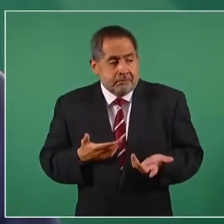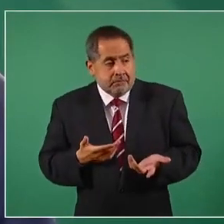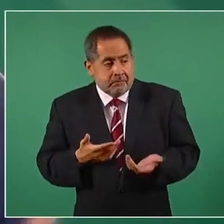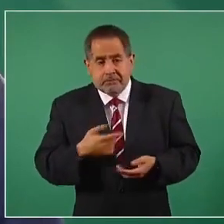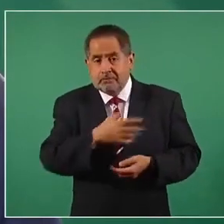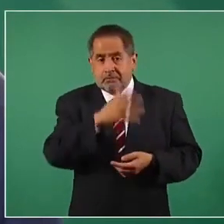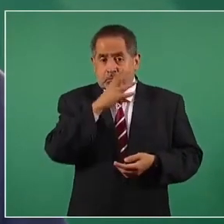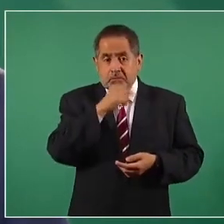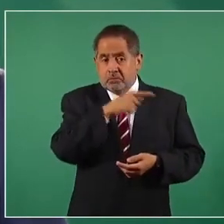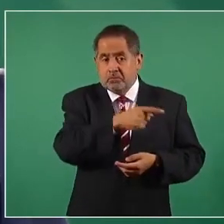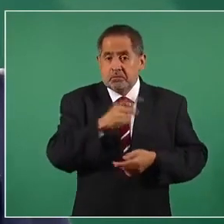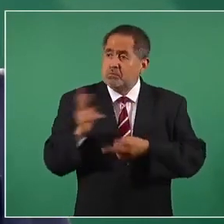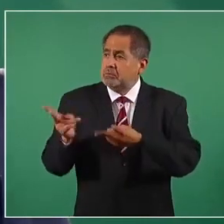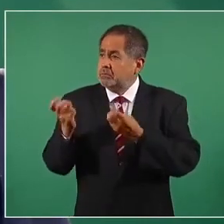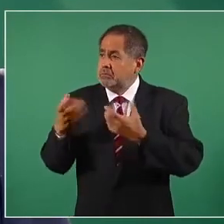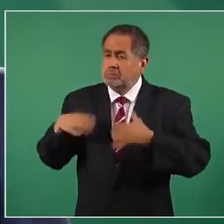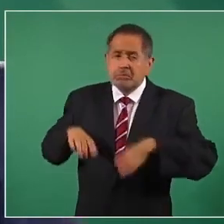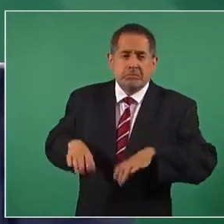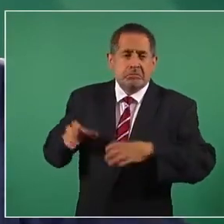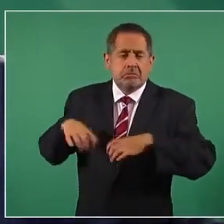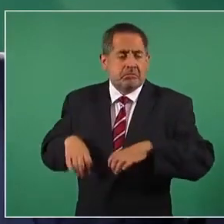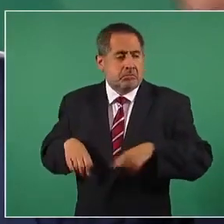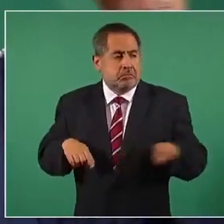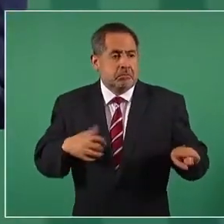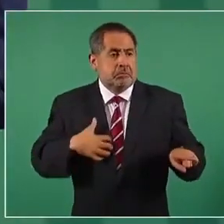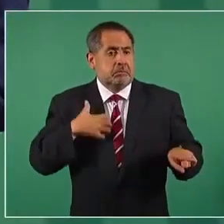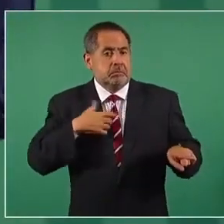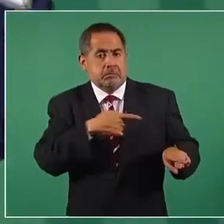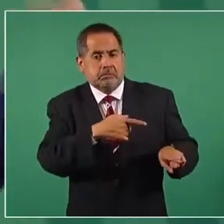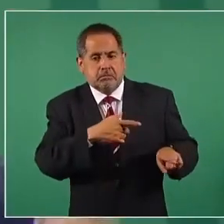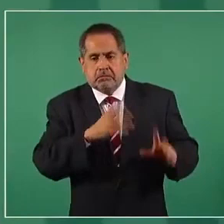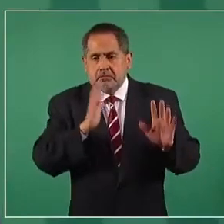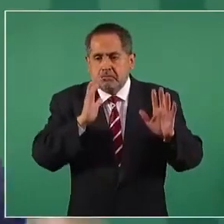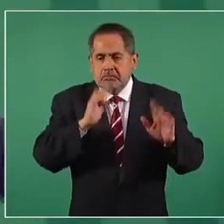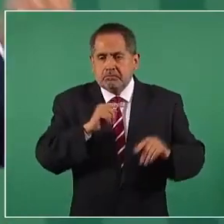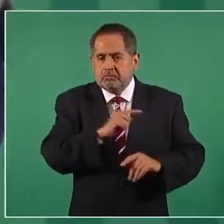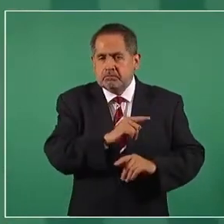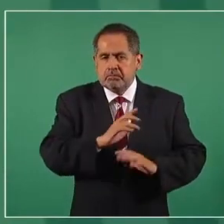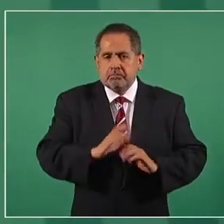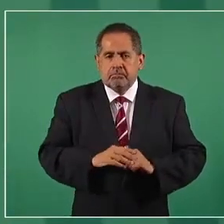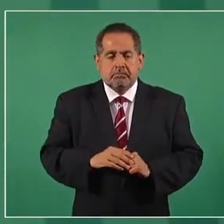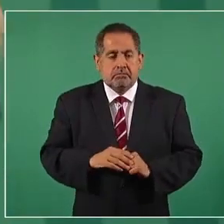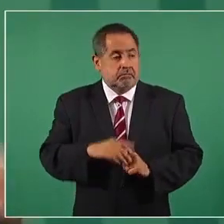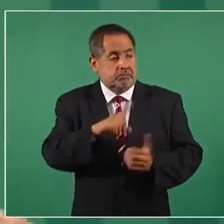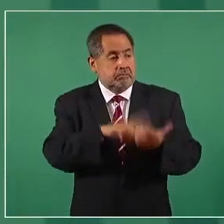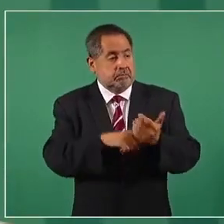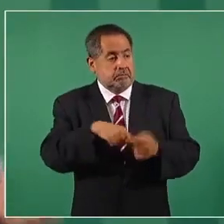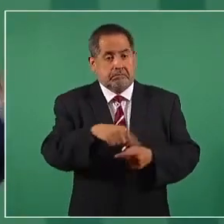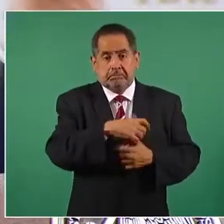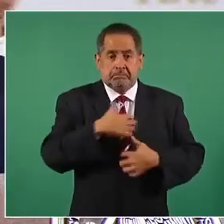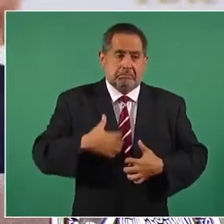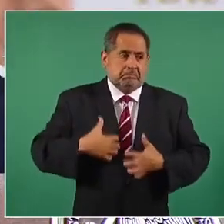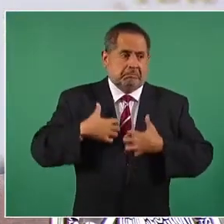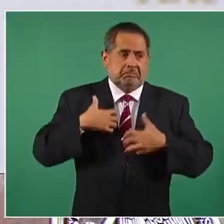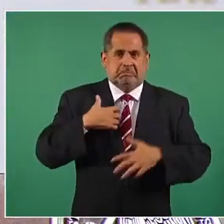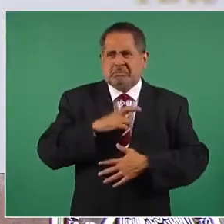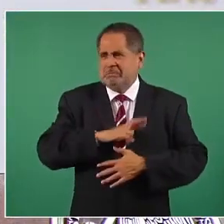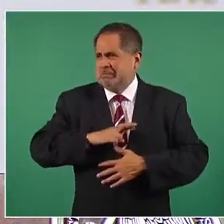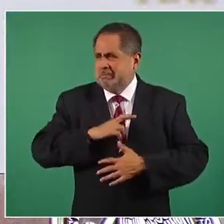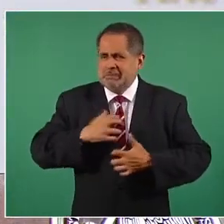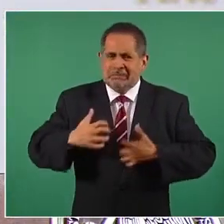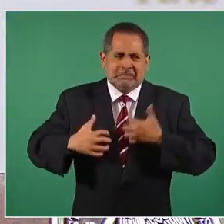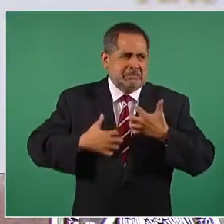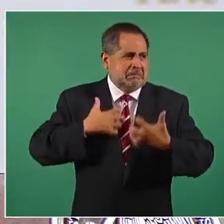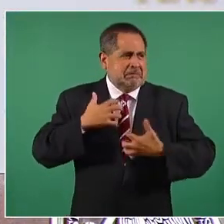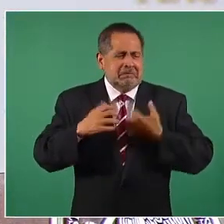seguir medrando, pues entonces pues nos llenamos de coraje y hasta